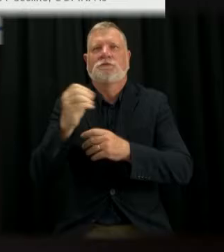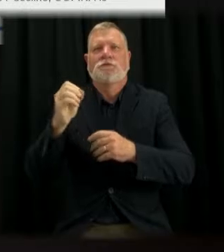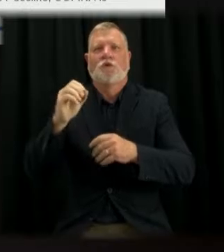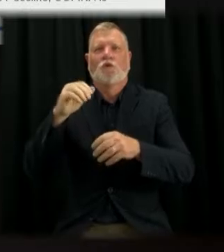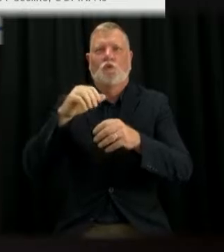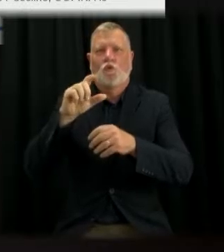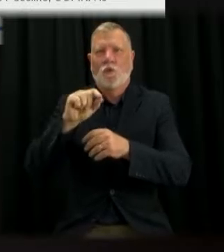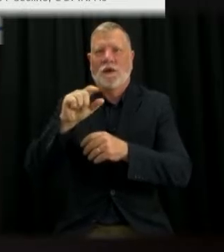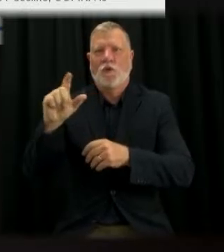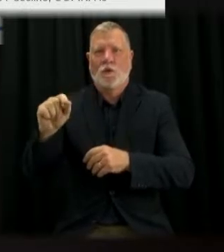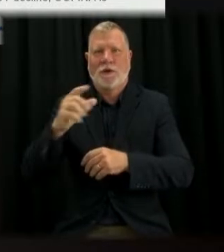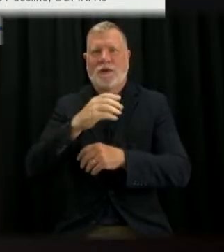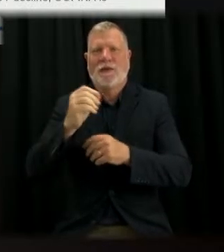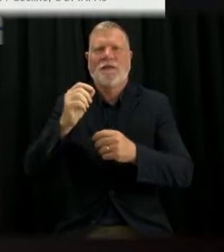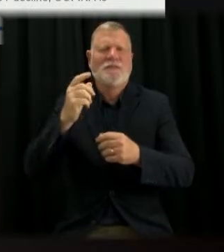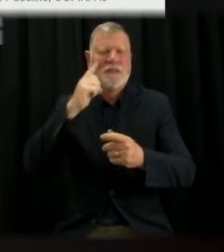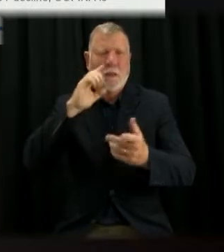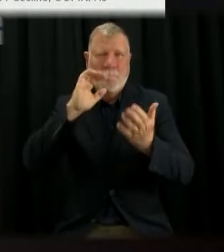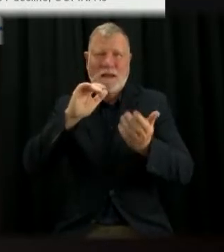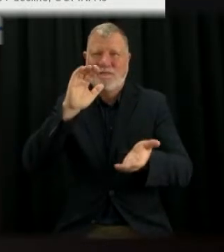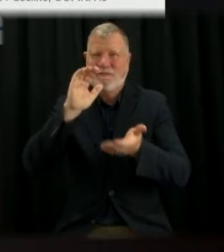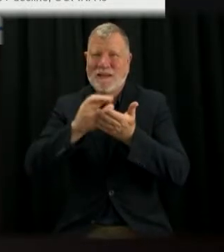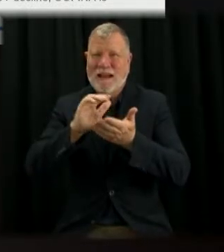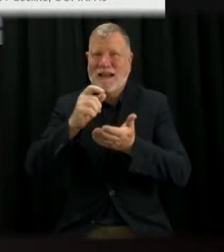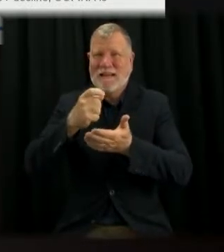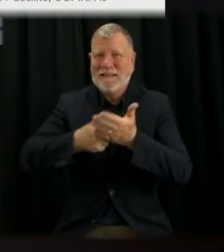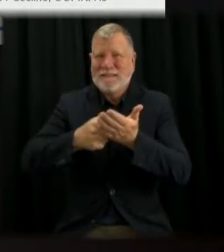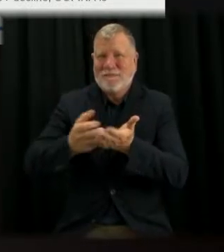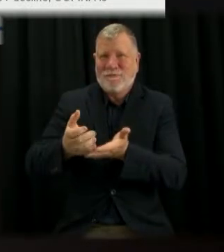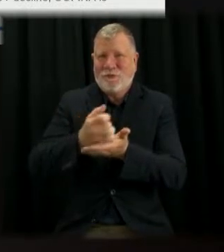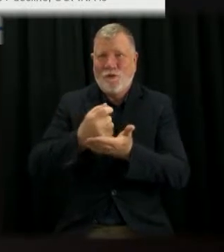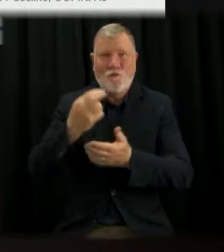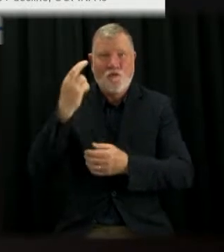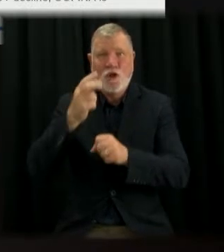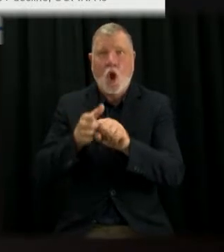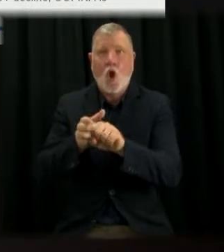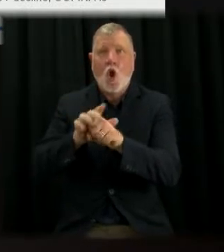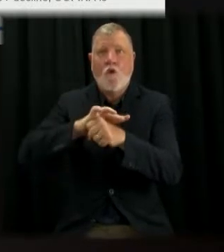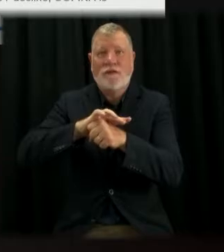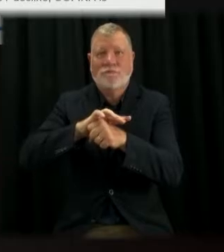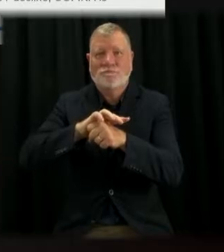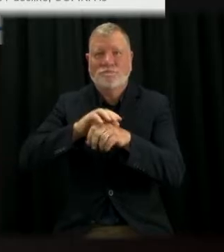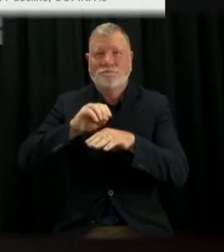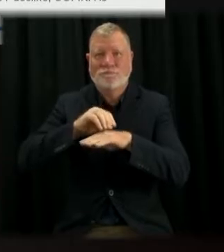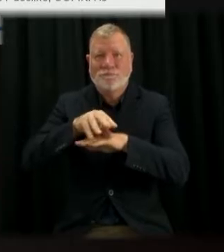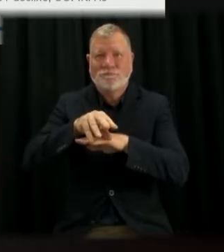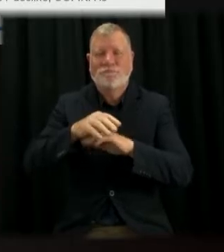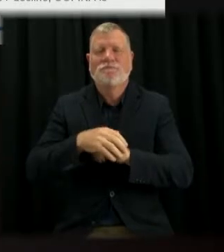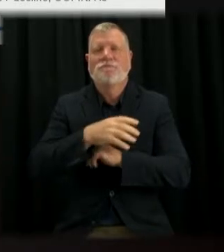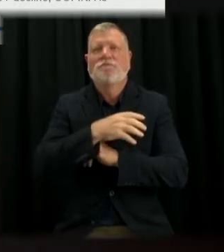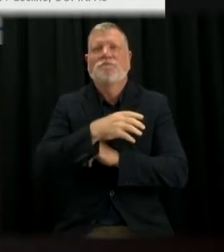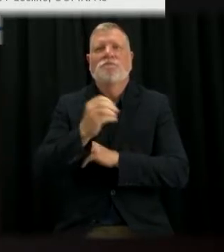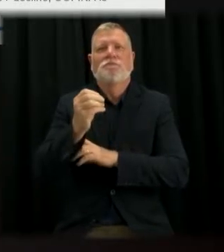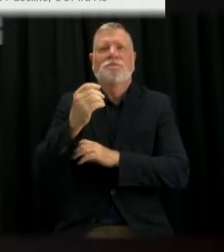bonos y también para cubrir los gastos del déficit del IBU.